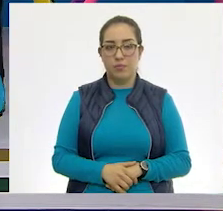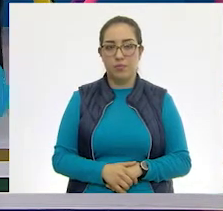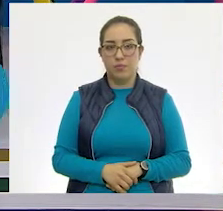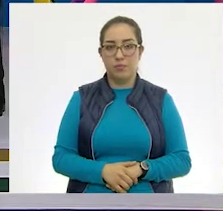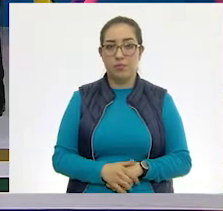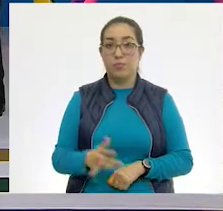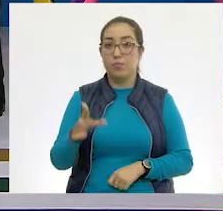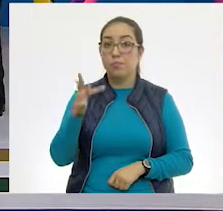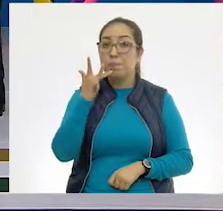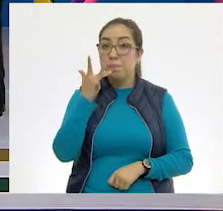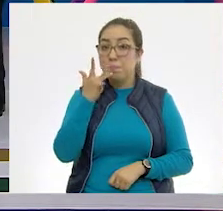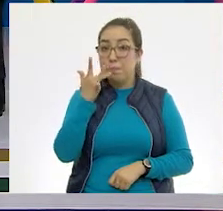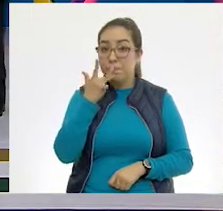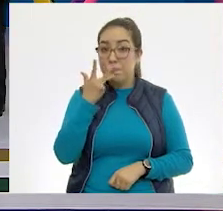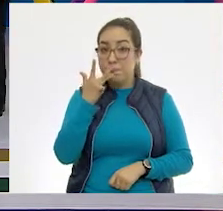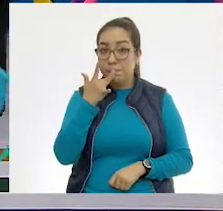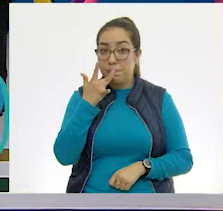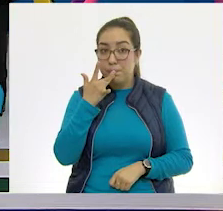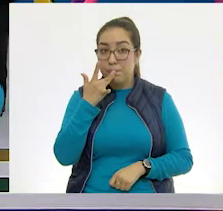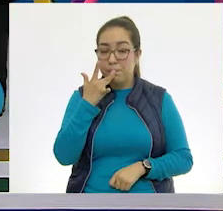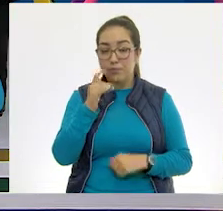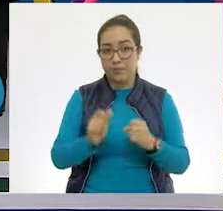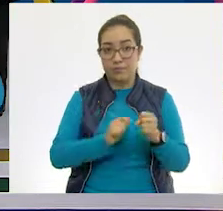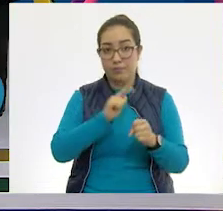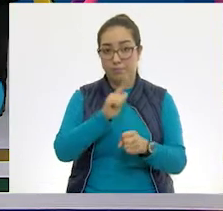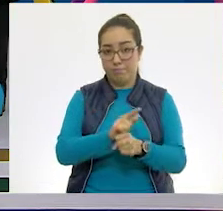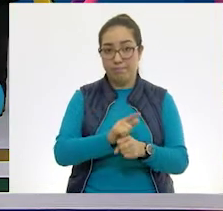En reptiles.